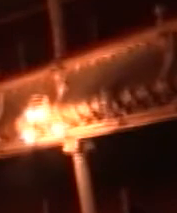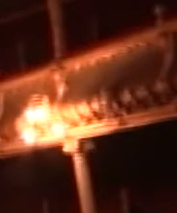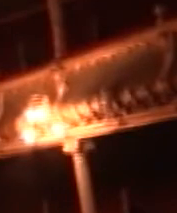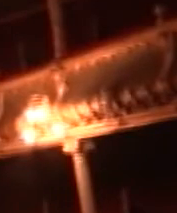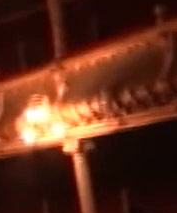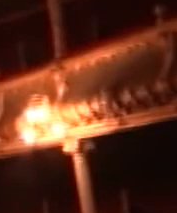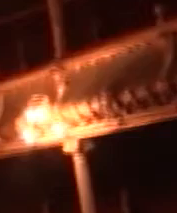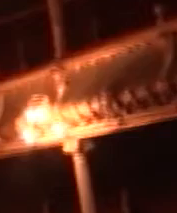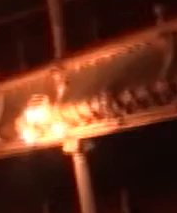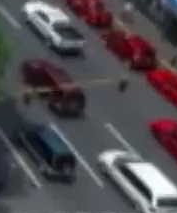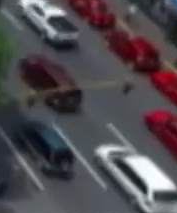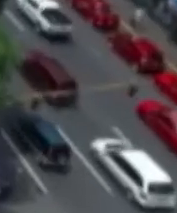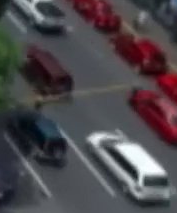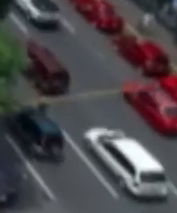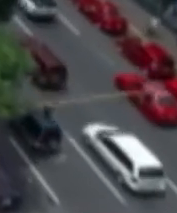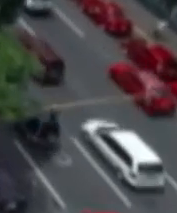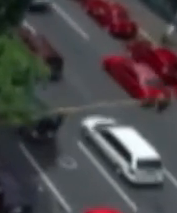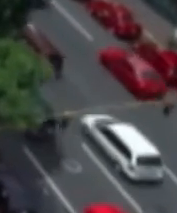los efectos.